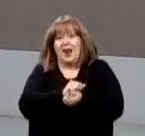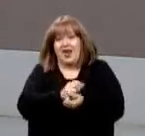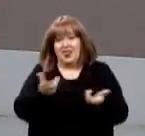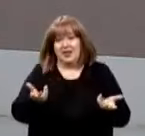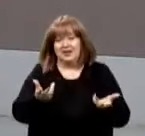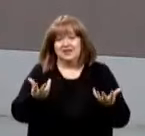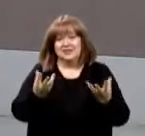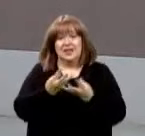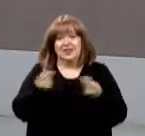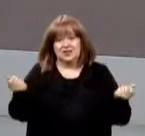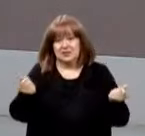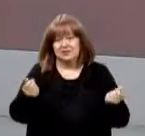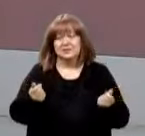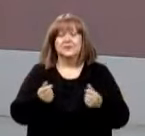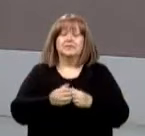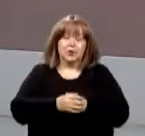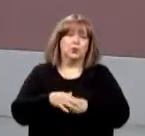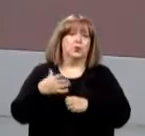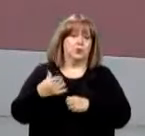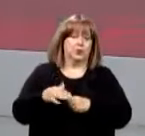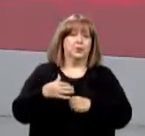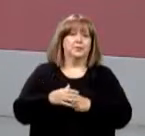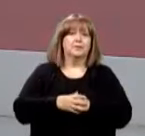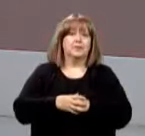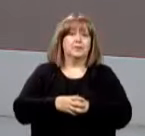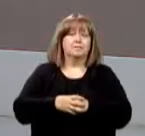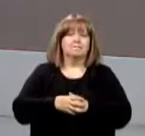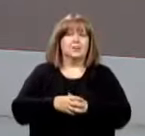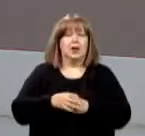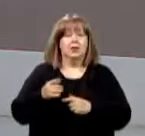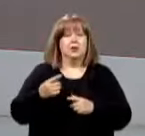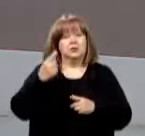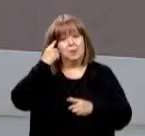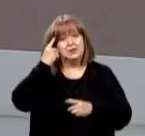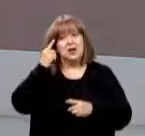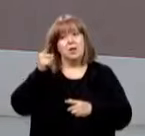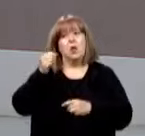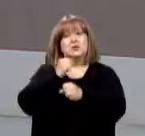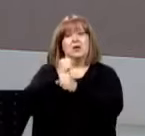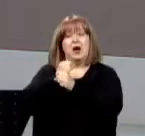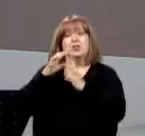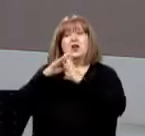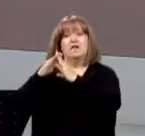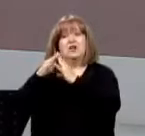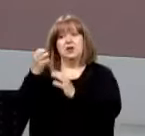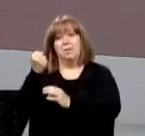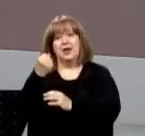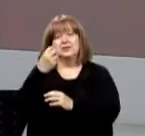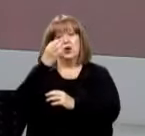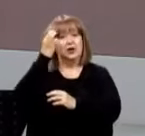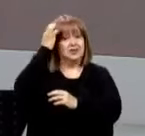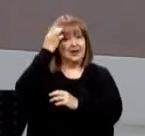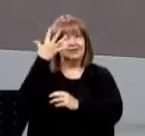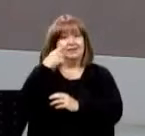escucha no el reclamo, hoy cualquier persona que escuche que un obrero o un trabajador de viña gana 35.000 pesos por